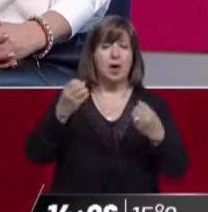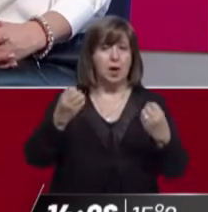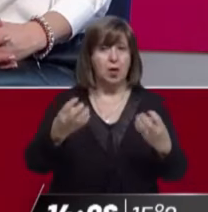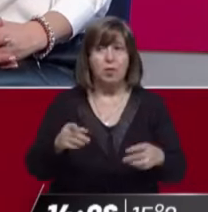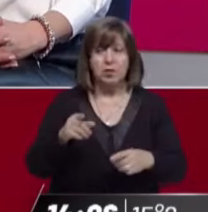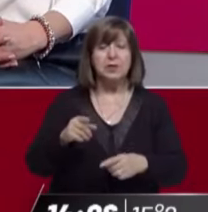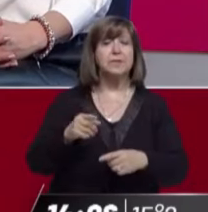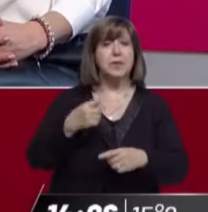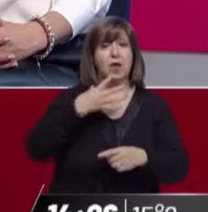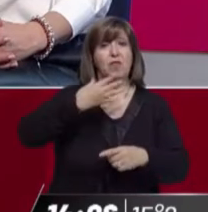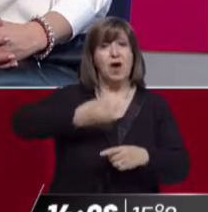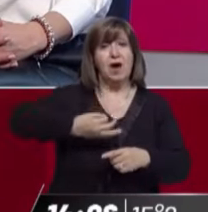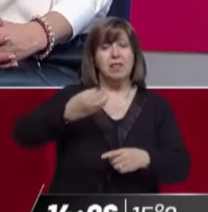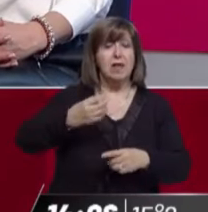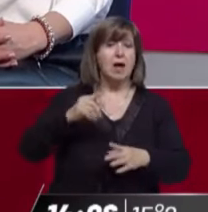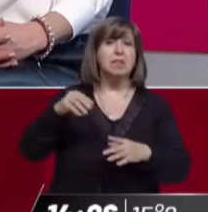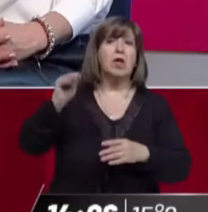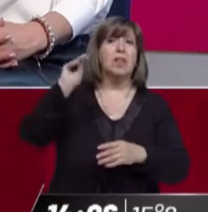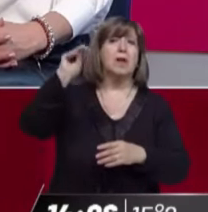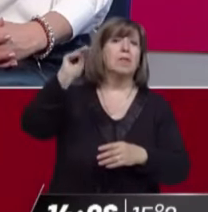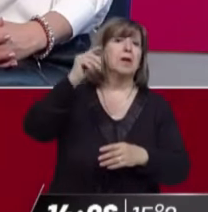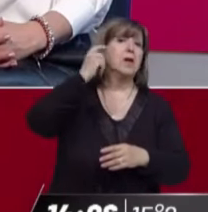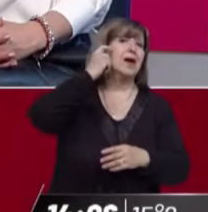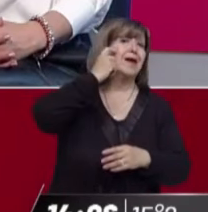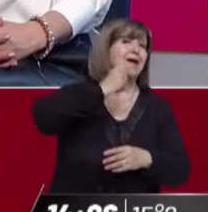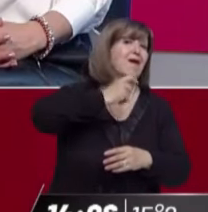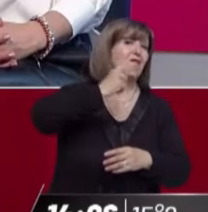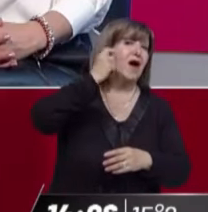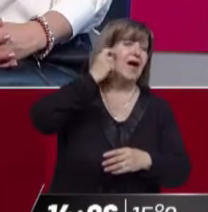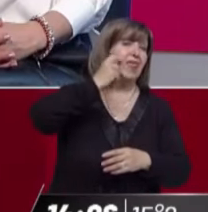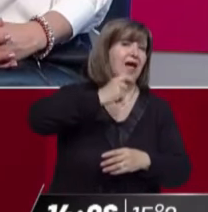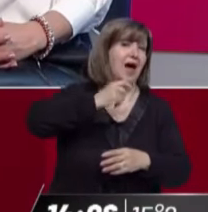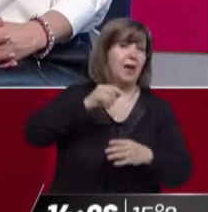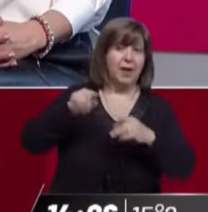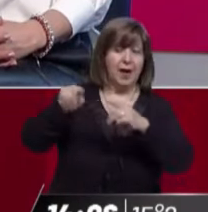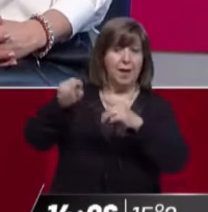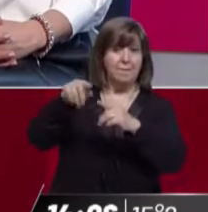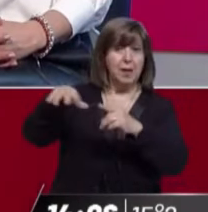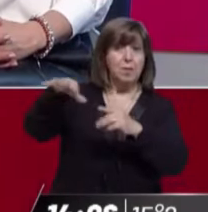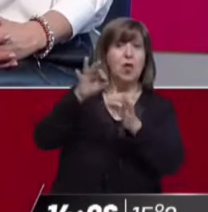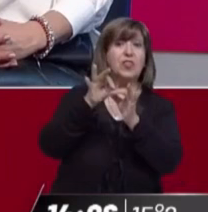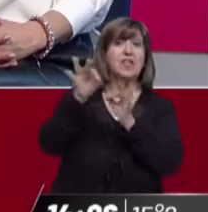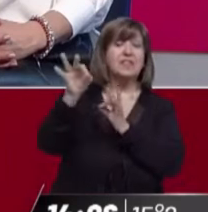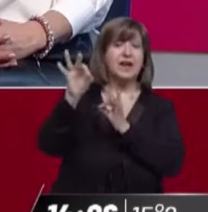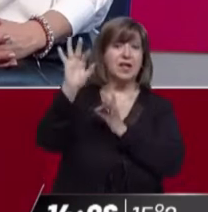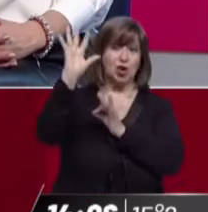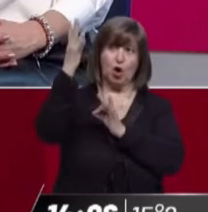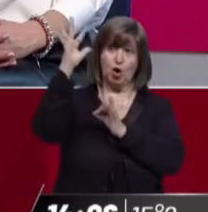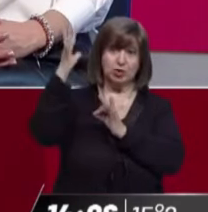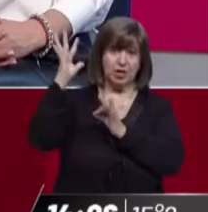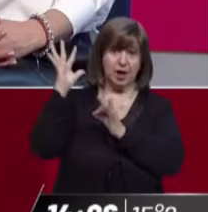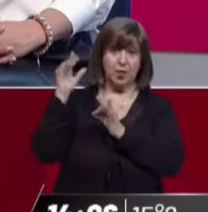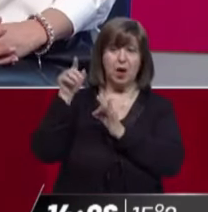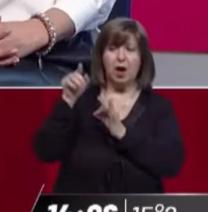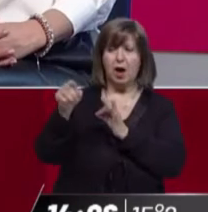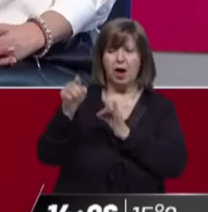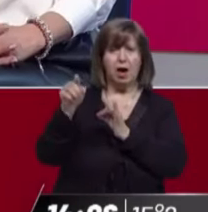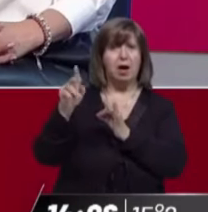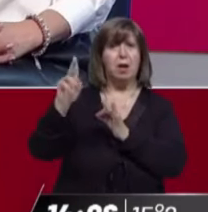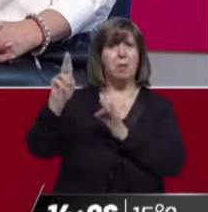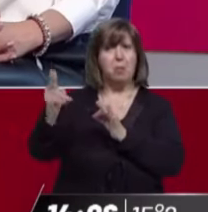Hay una gran preocupación en el departamento de Rivadavia, más precisamente en el distrito Los Árboles, donde se han encontrado en distintas fincas